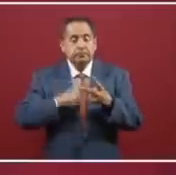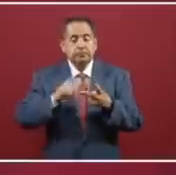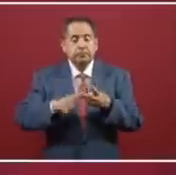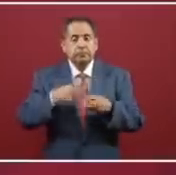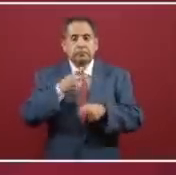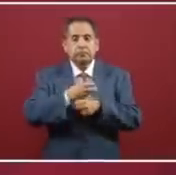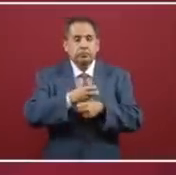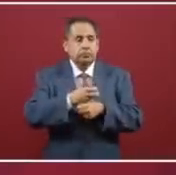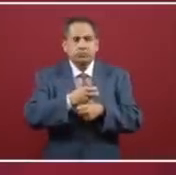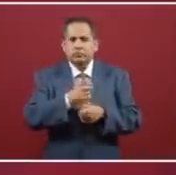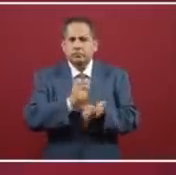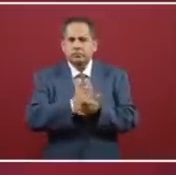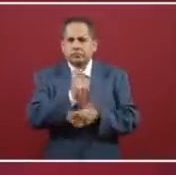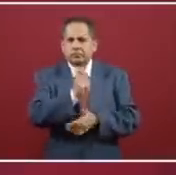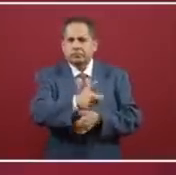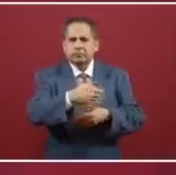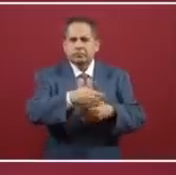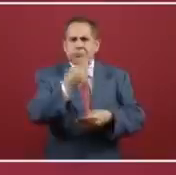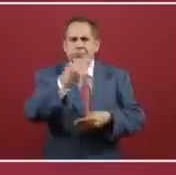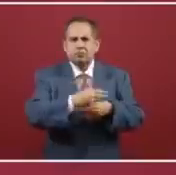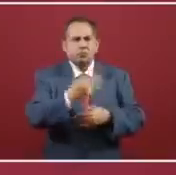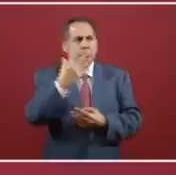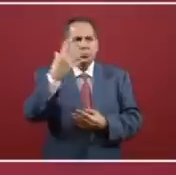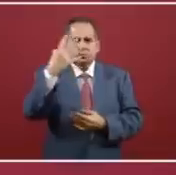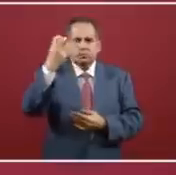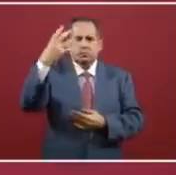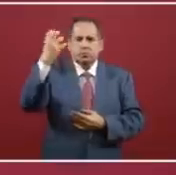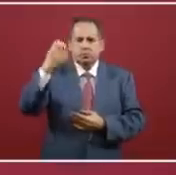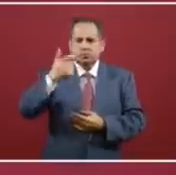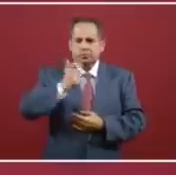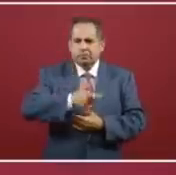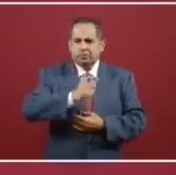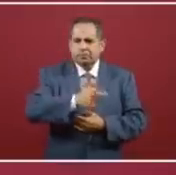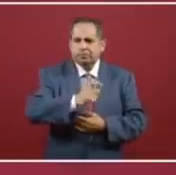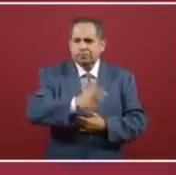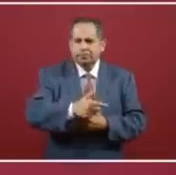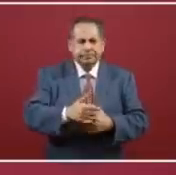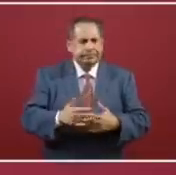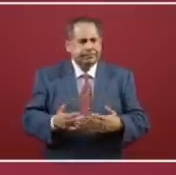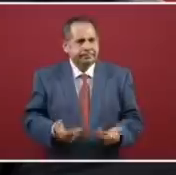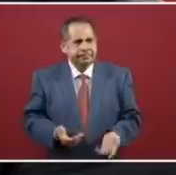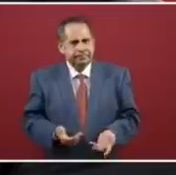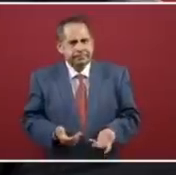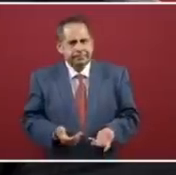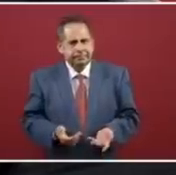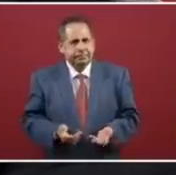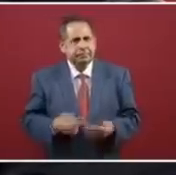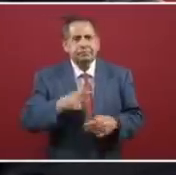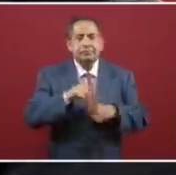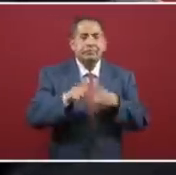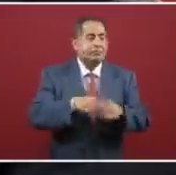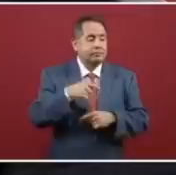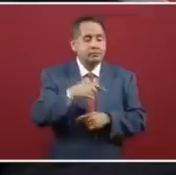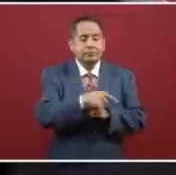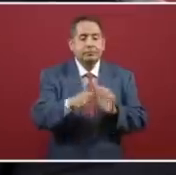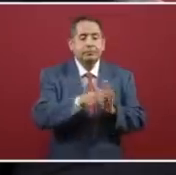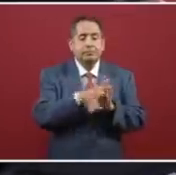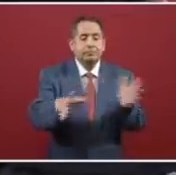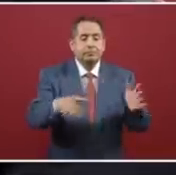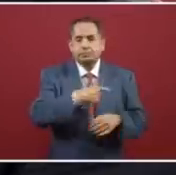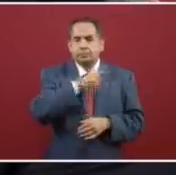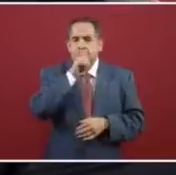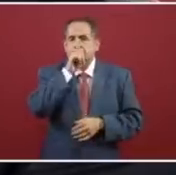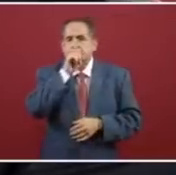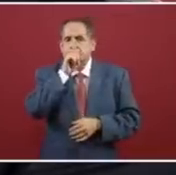son de paga pero ya para entonces este periódico ya no